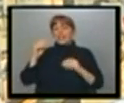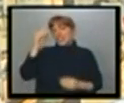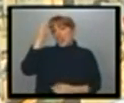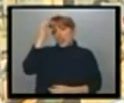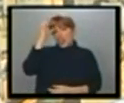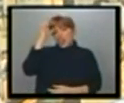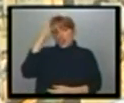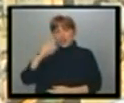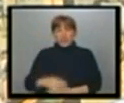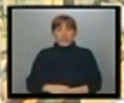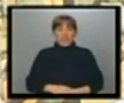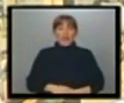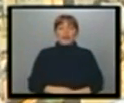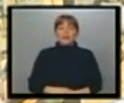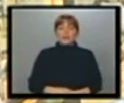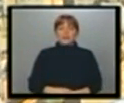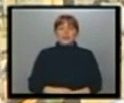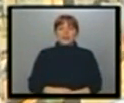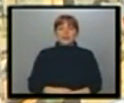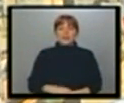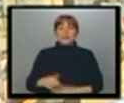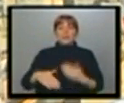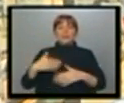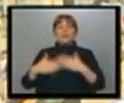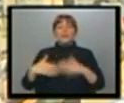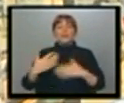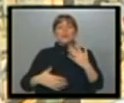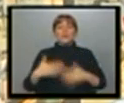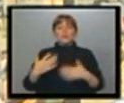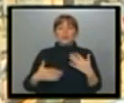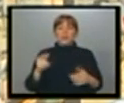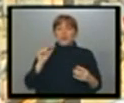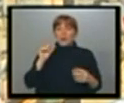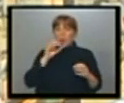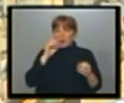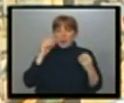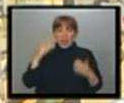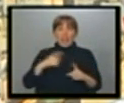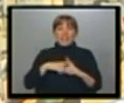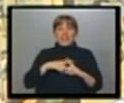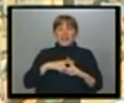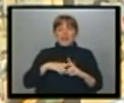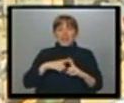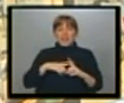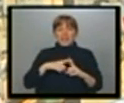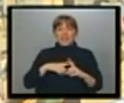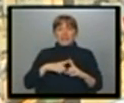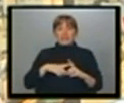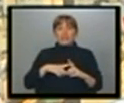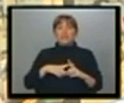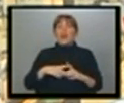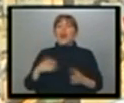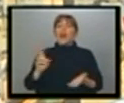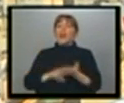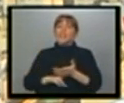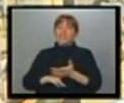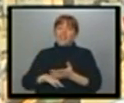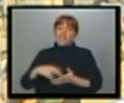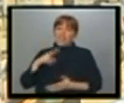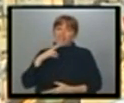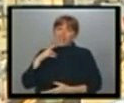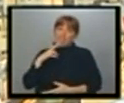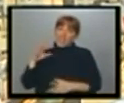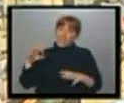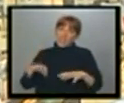parcialmente nublado y tenés para los próximos días un poco mejor en cuanto a las temperaturas, va a ir subiendo. Vuelve la lluvia el viernes. No. Y bueno, algún día va a